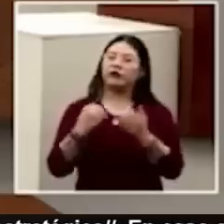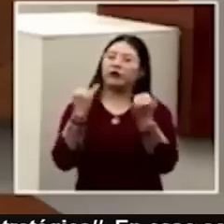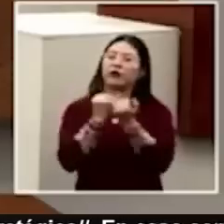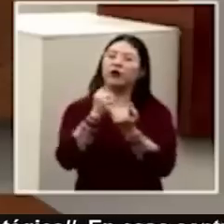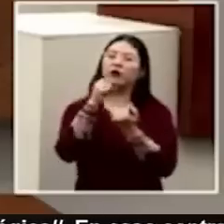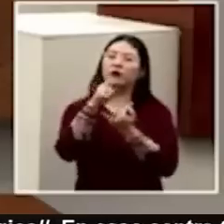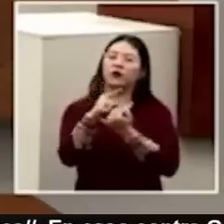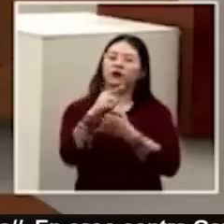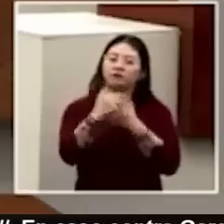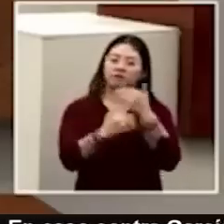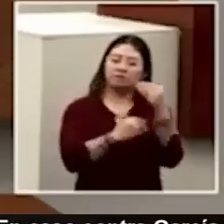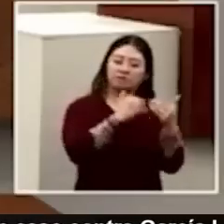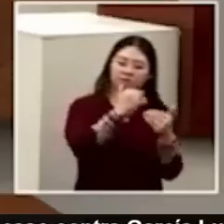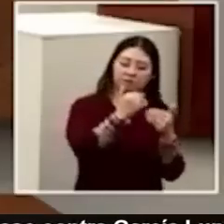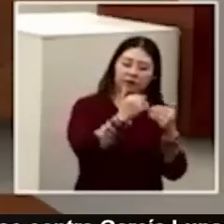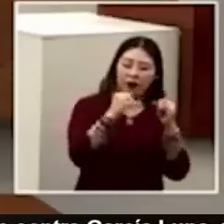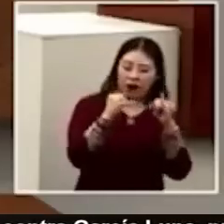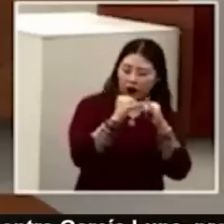institucionalizó